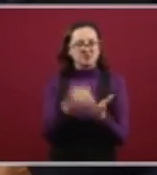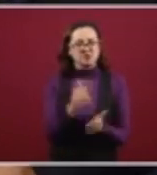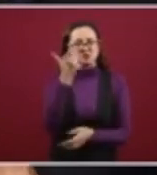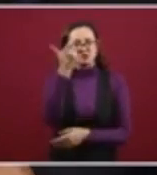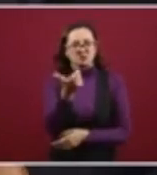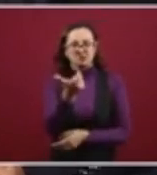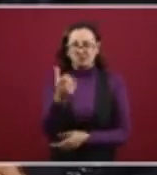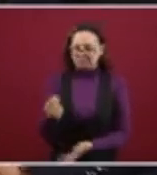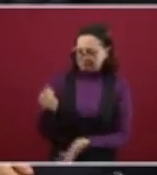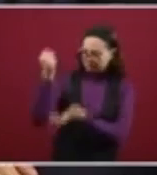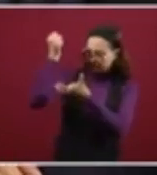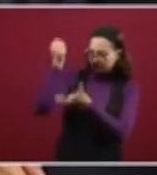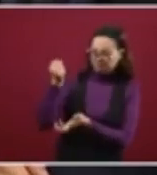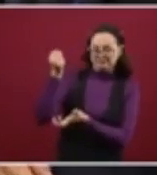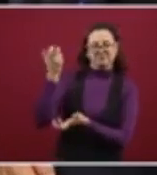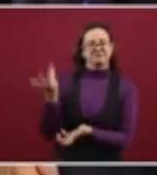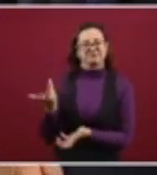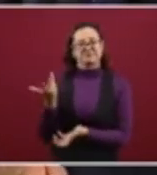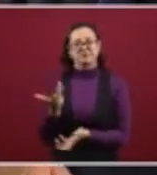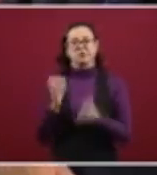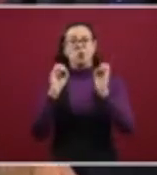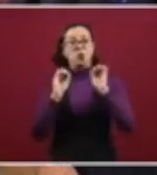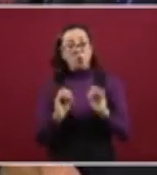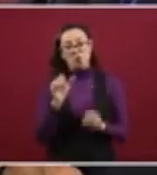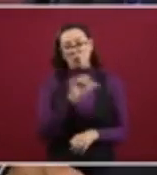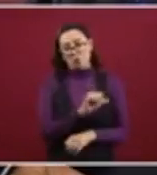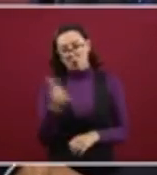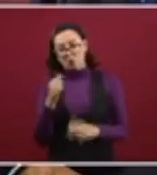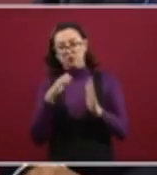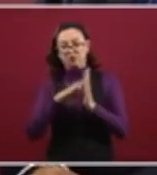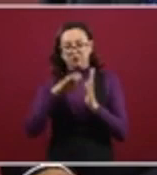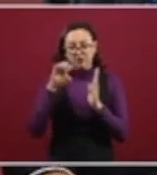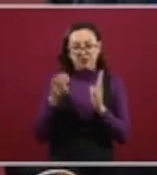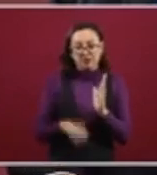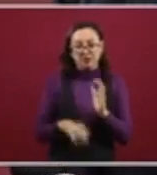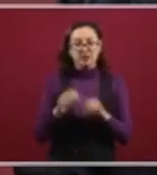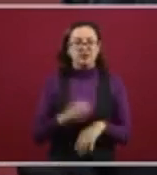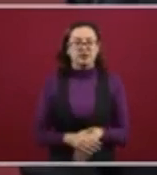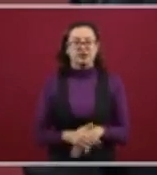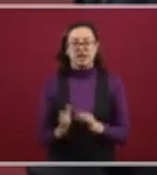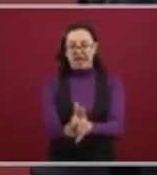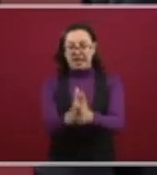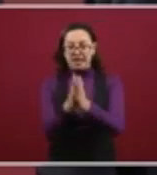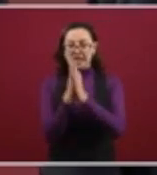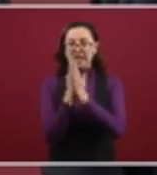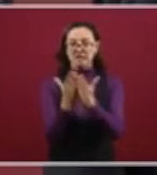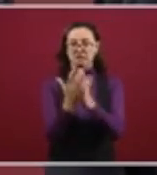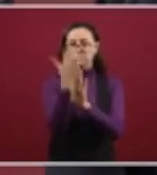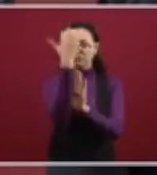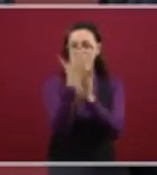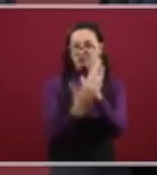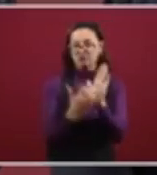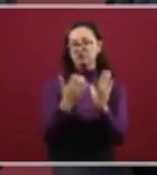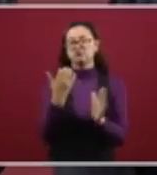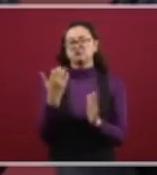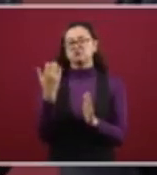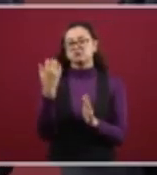O en la elaboración de los libros de texto,